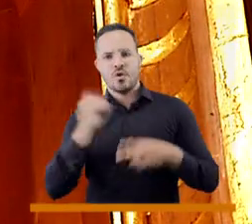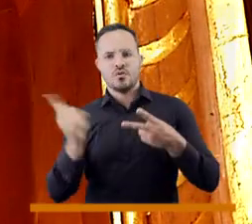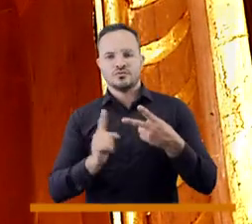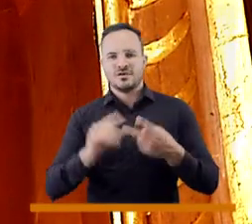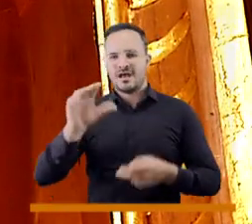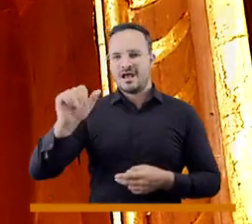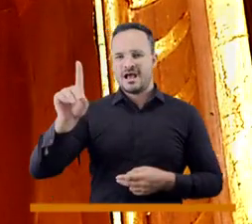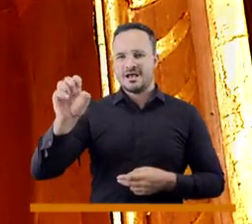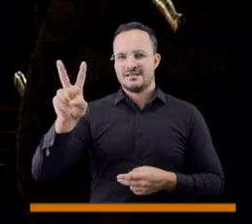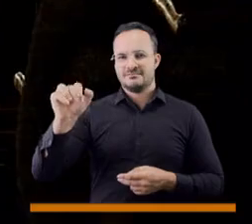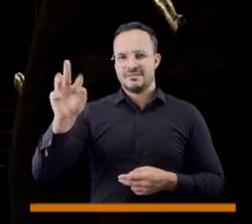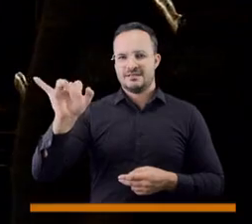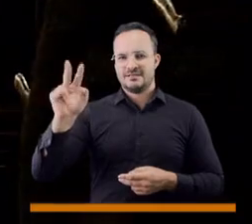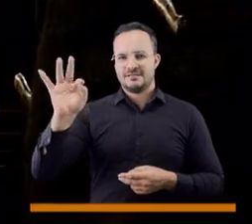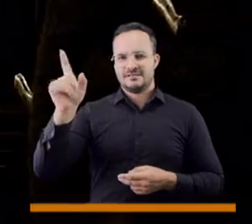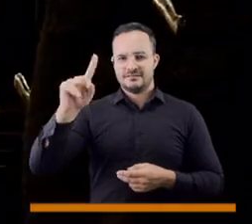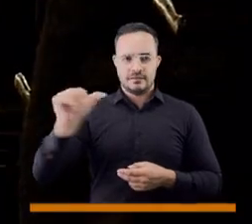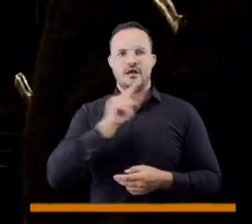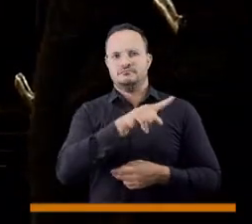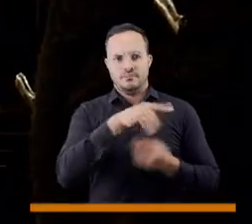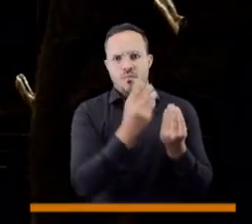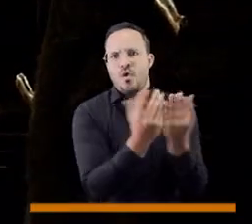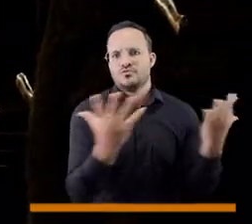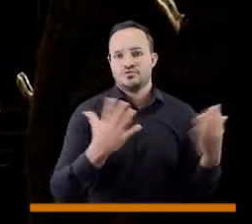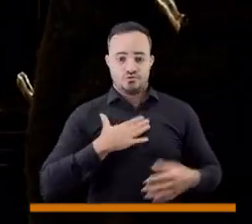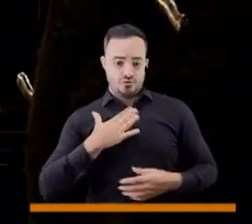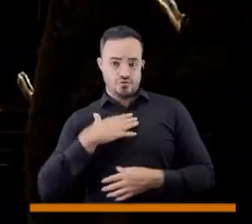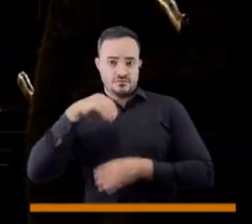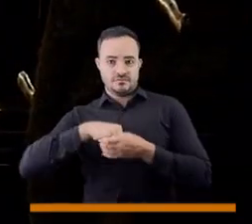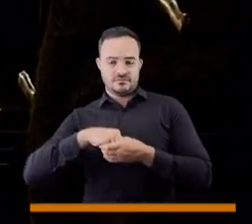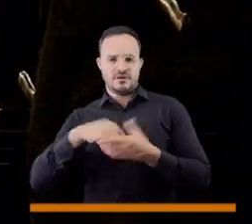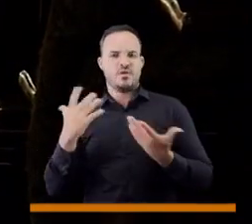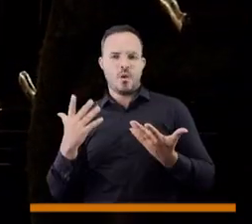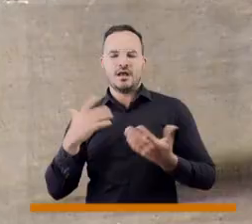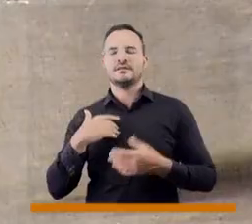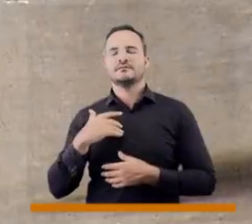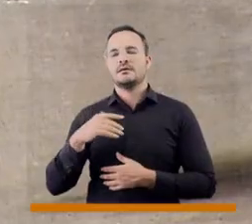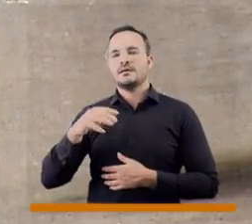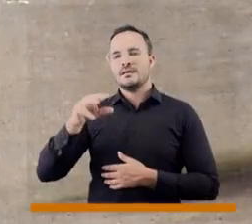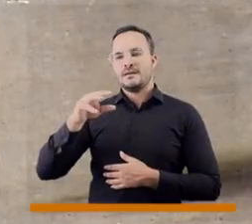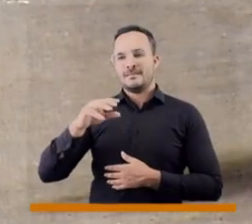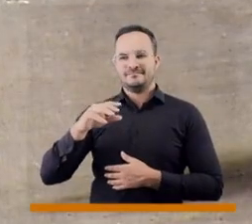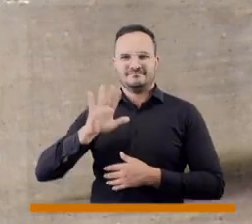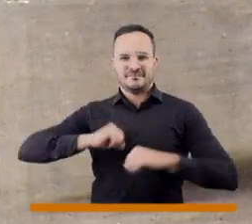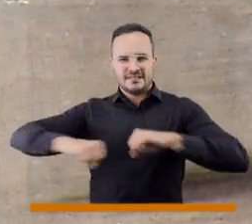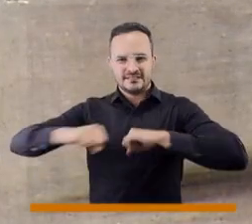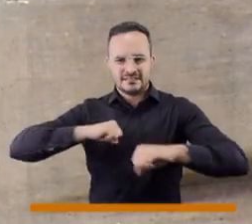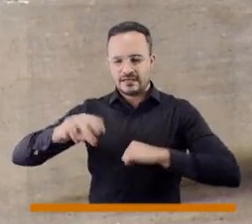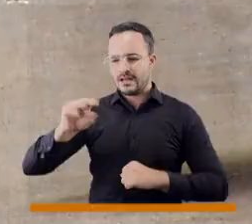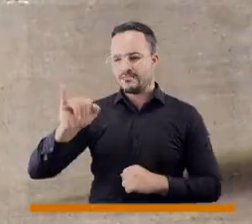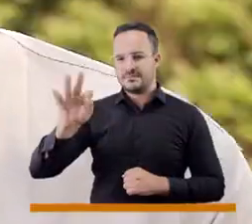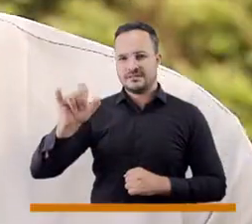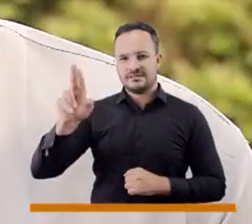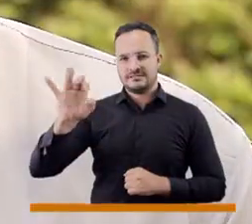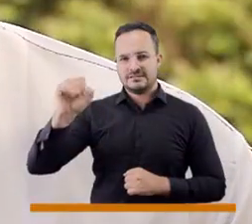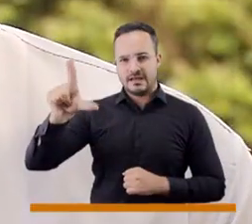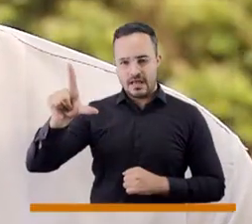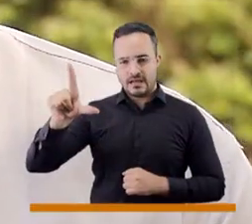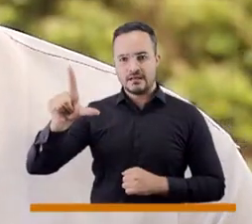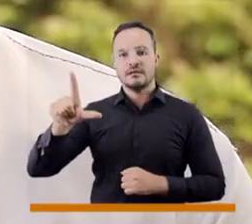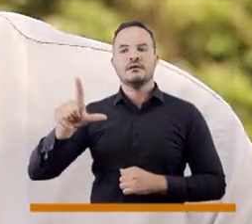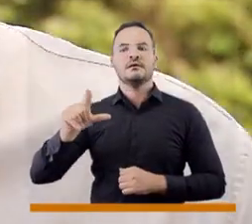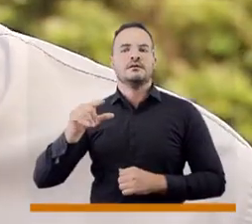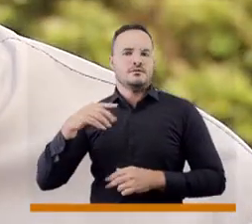Iglesia Adventista es una entidad religiosa que tiene muchas sedes en Medellín. Ejemplo, la iglesia a la cual yo pertenezco, Iglesia de Dios Ministerial de